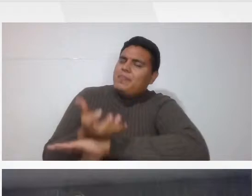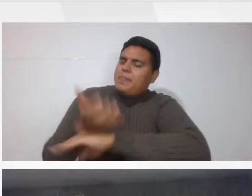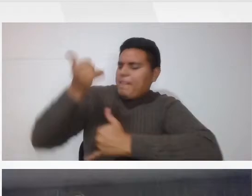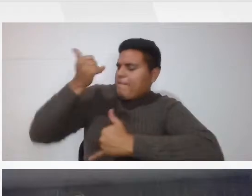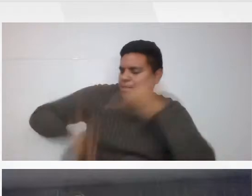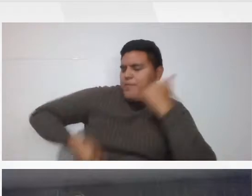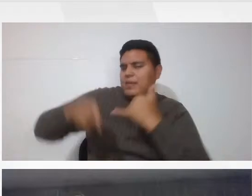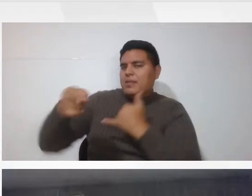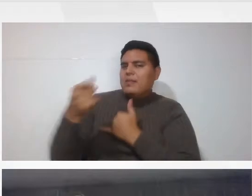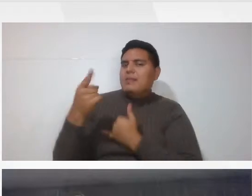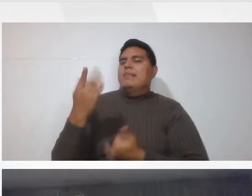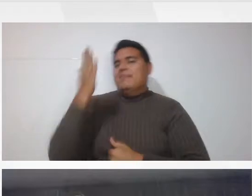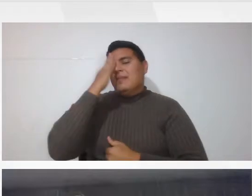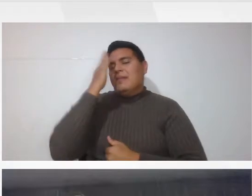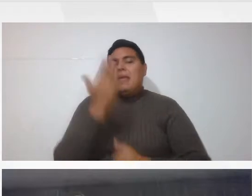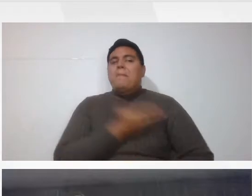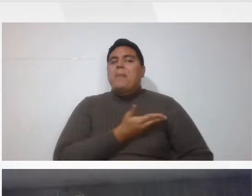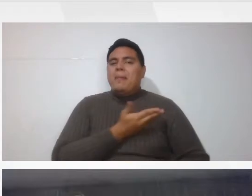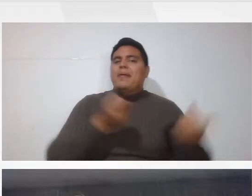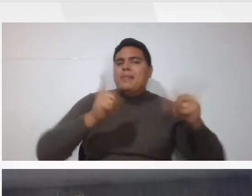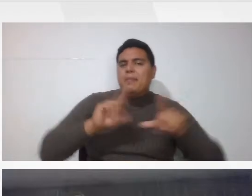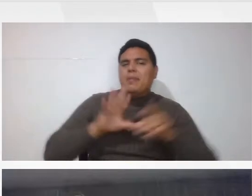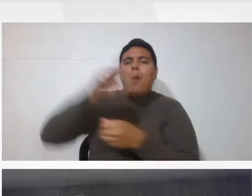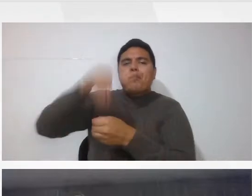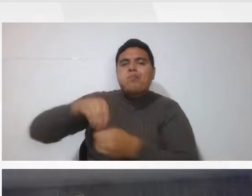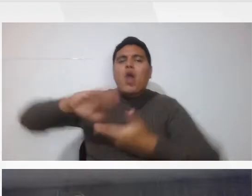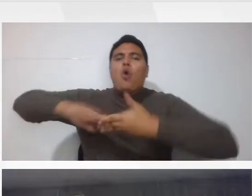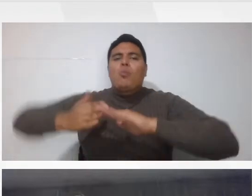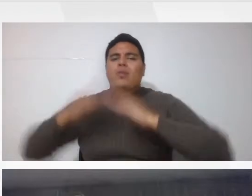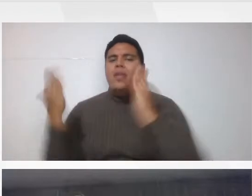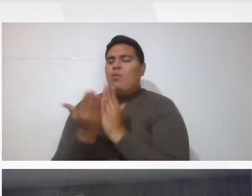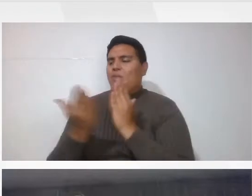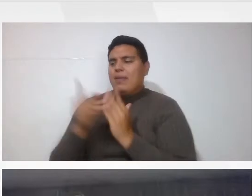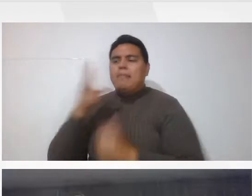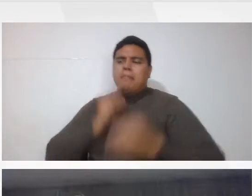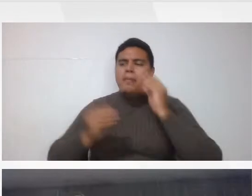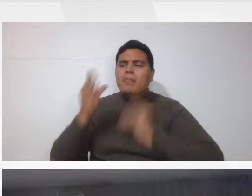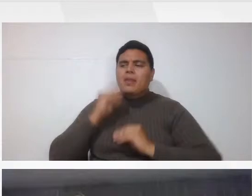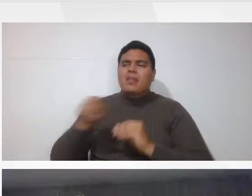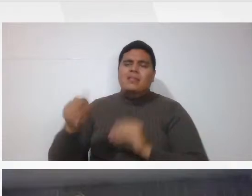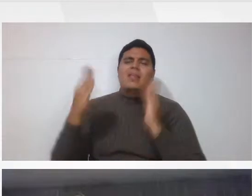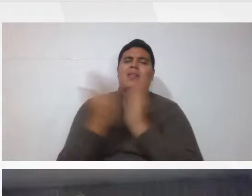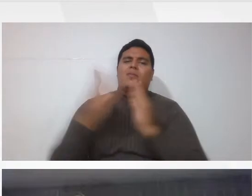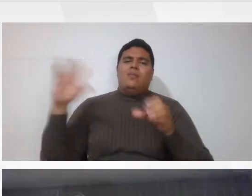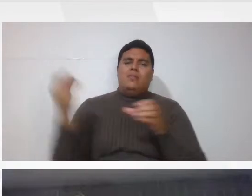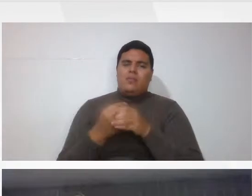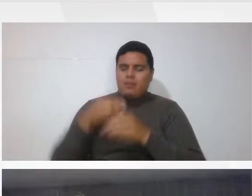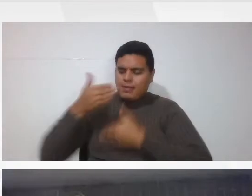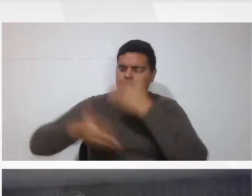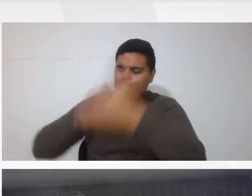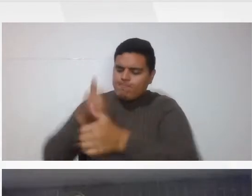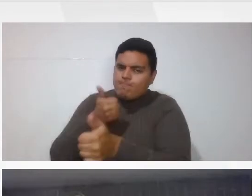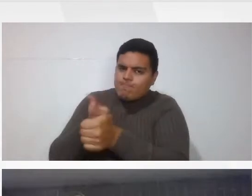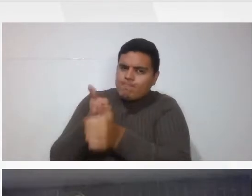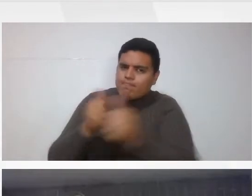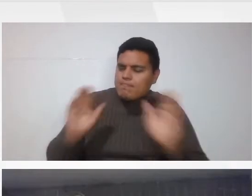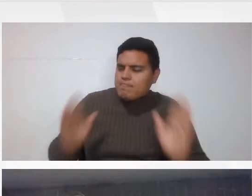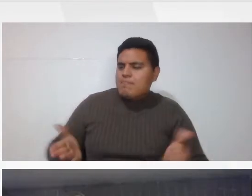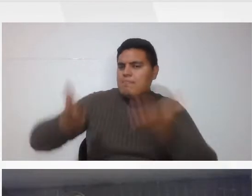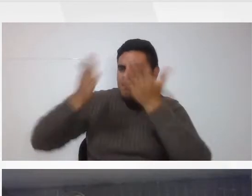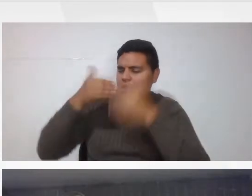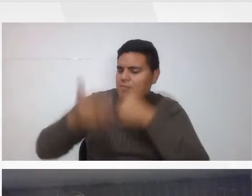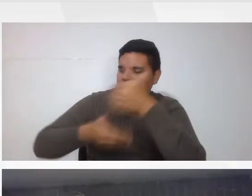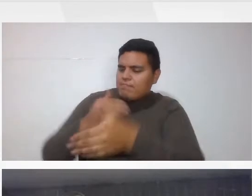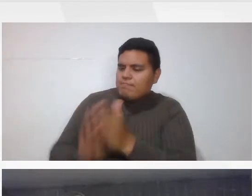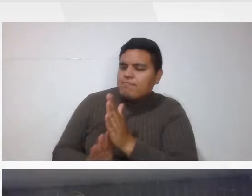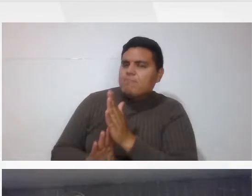también como parte de la comunidad educativa para que esa educación inclusiva pues se siga cada vez más,